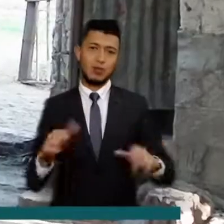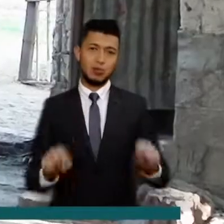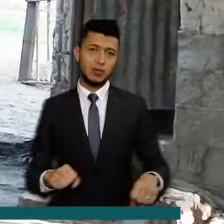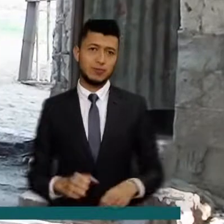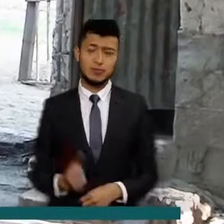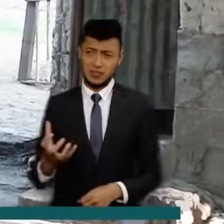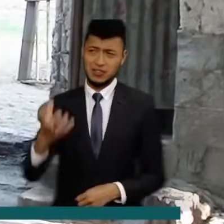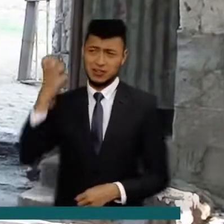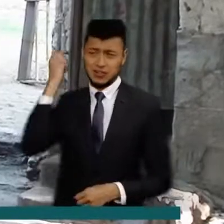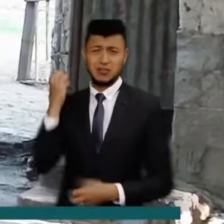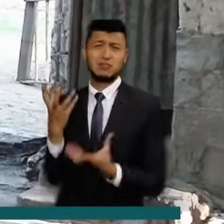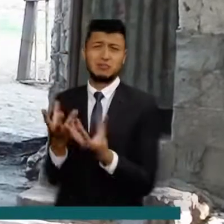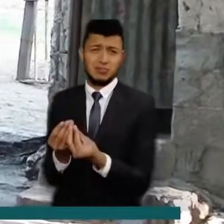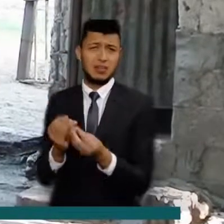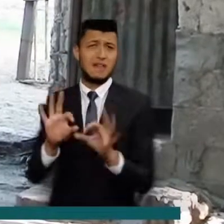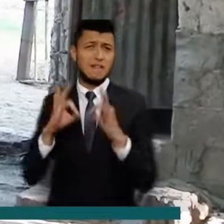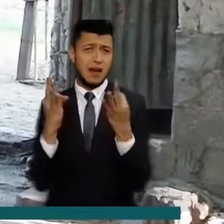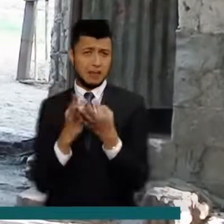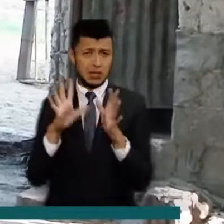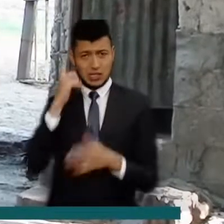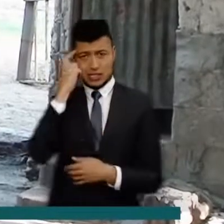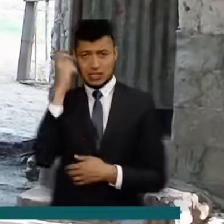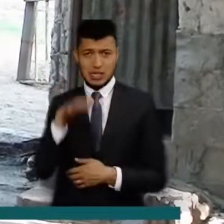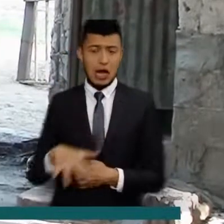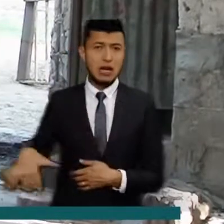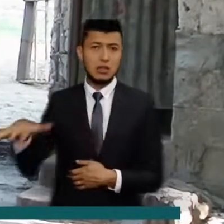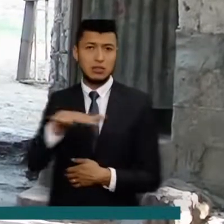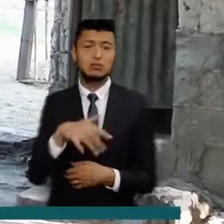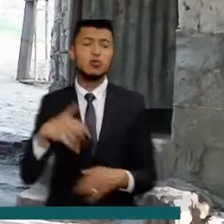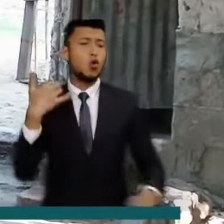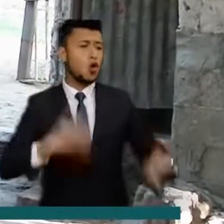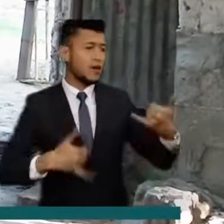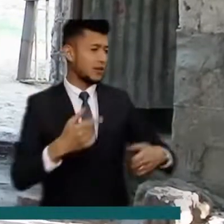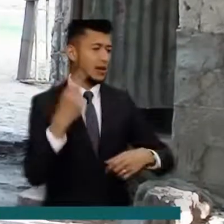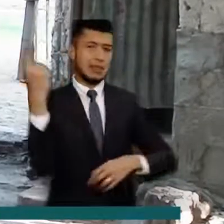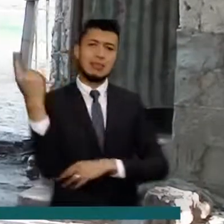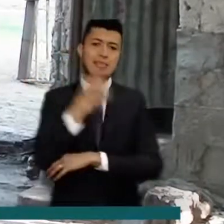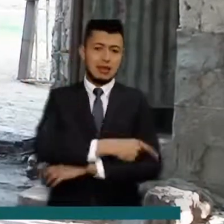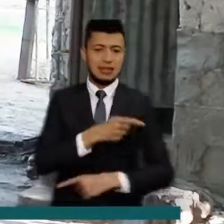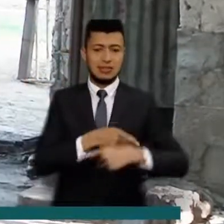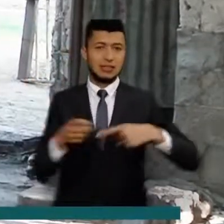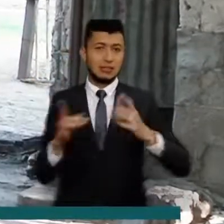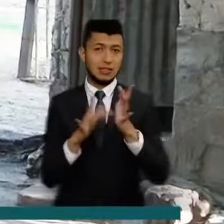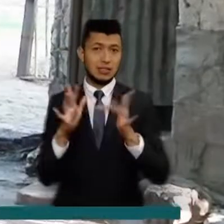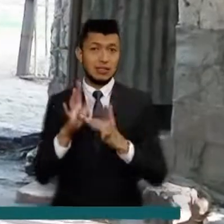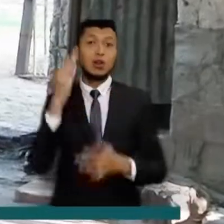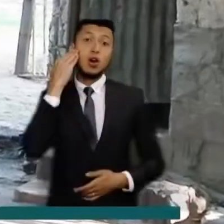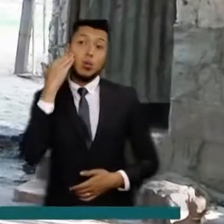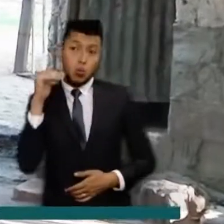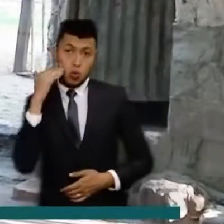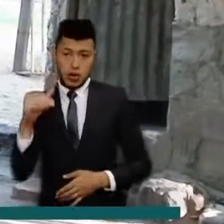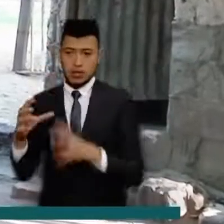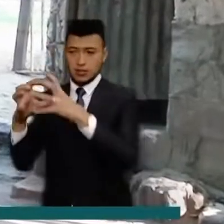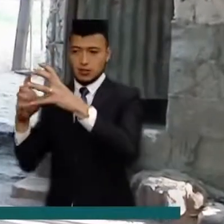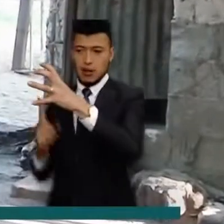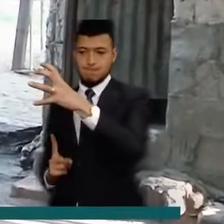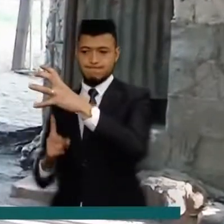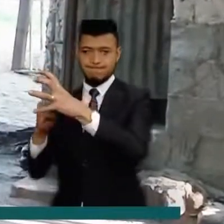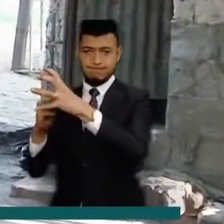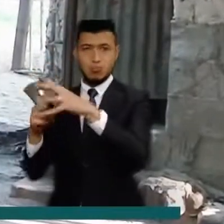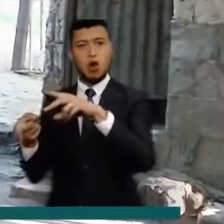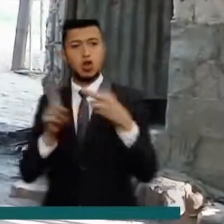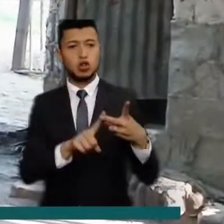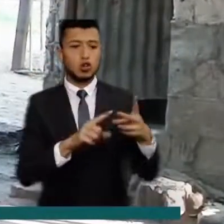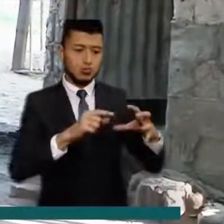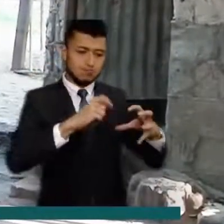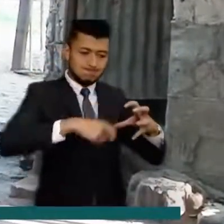Años atrás era común ver hasta 20 familias llaneras reunidas mientras jugaban los días santos. Mientras las mujeres dominaban la zaranda, los hombres las acompañaban con